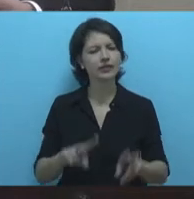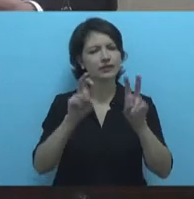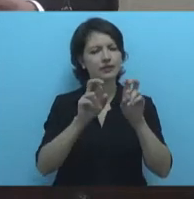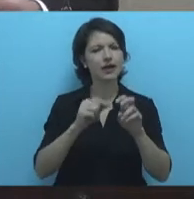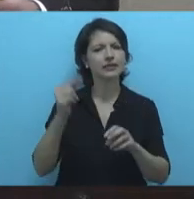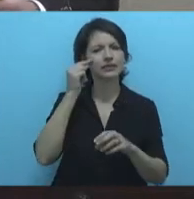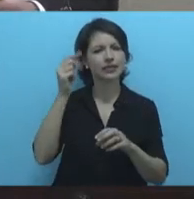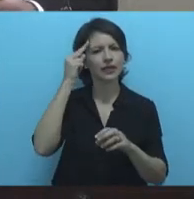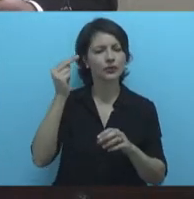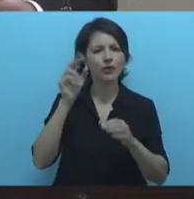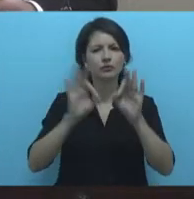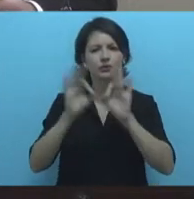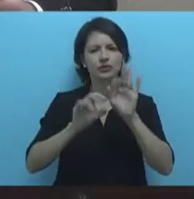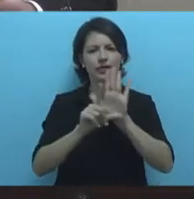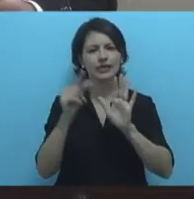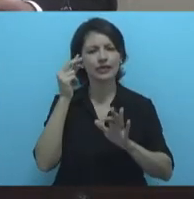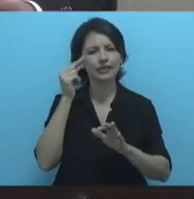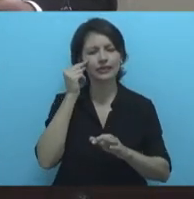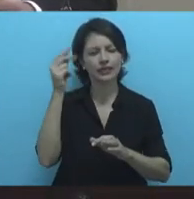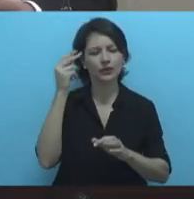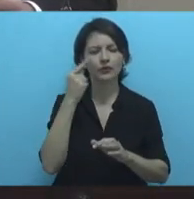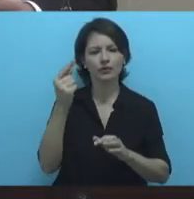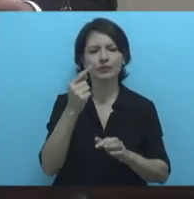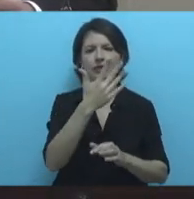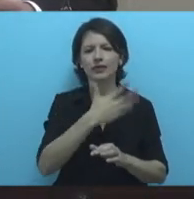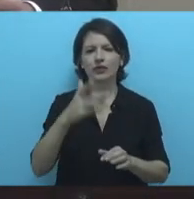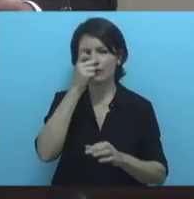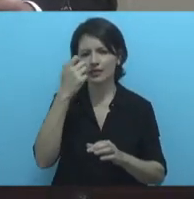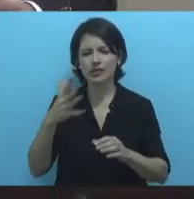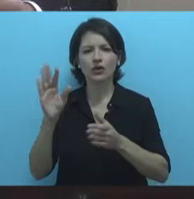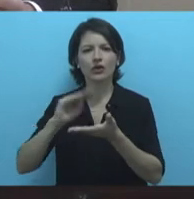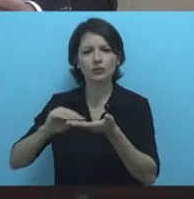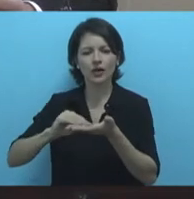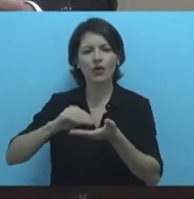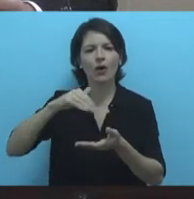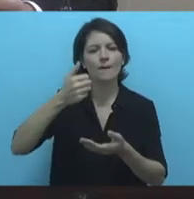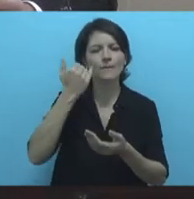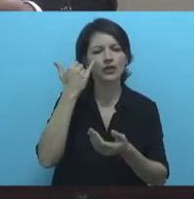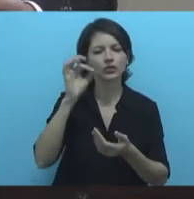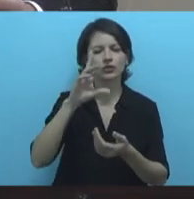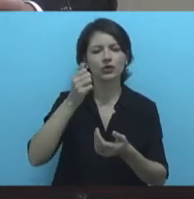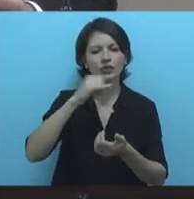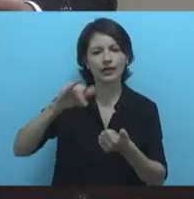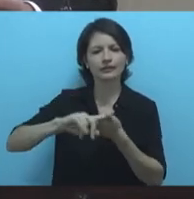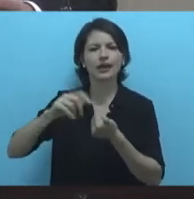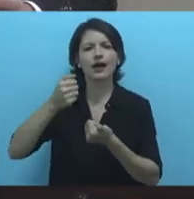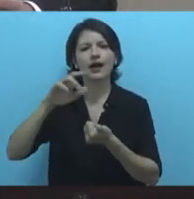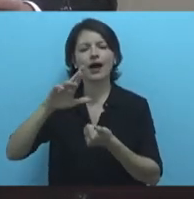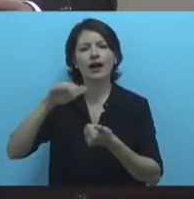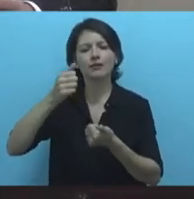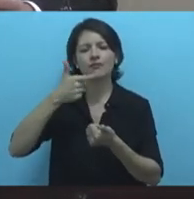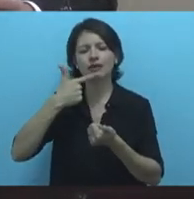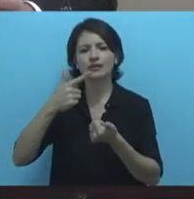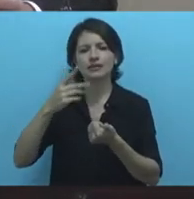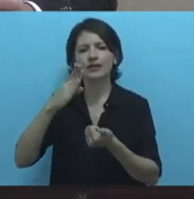proyectos de ley 39 mil 595 de los señores diputados mayores y armas de la vi por el cual se incorpora el artículo número